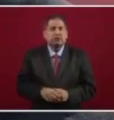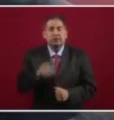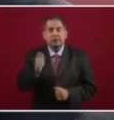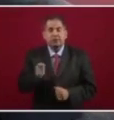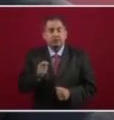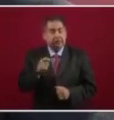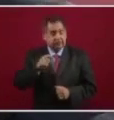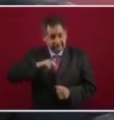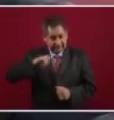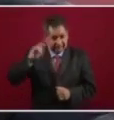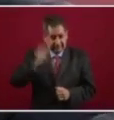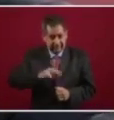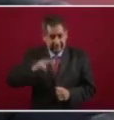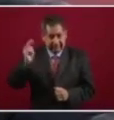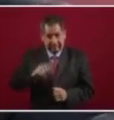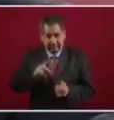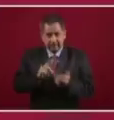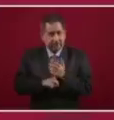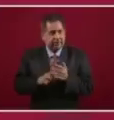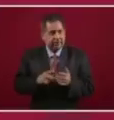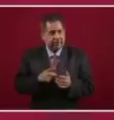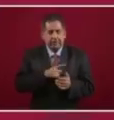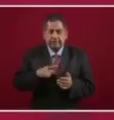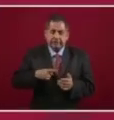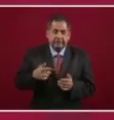que realmente sienta